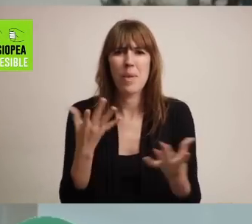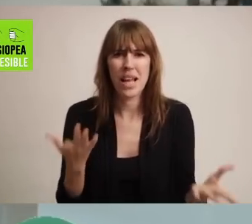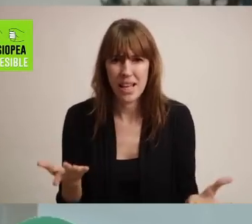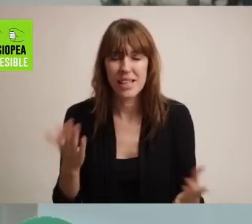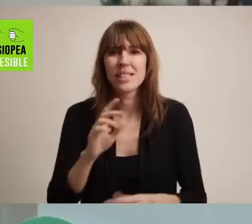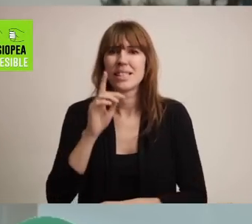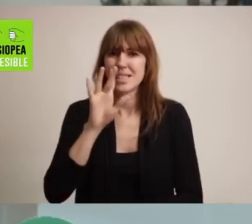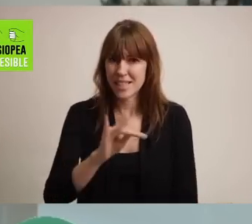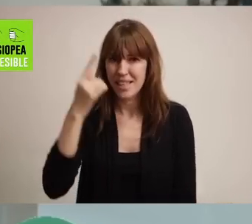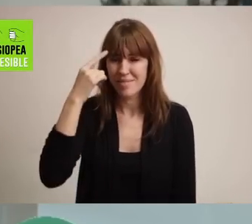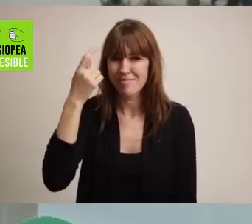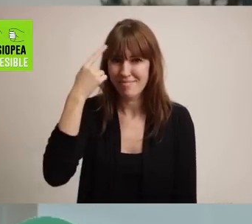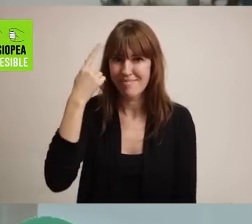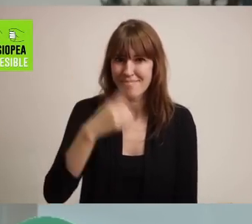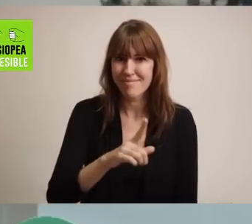cosas.